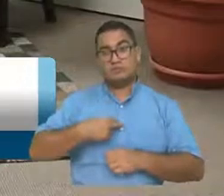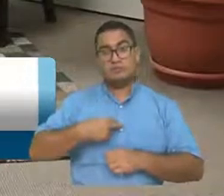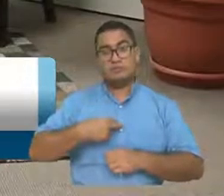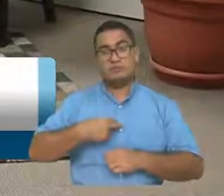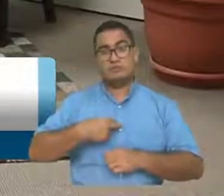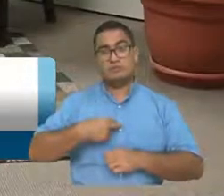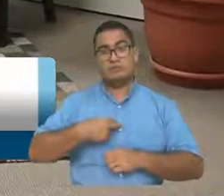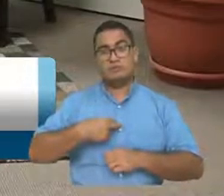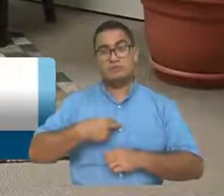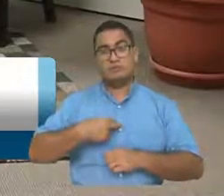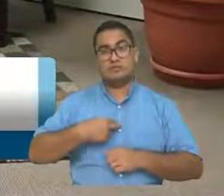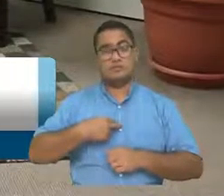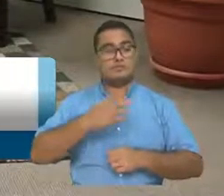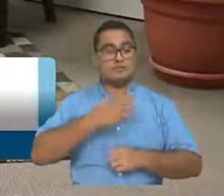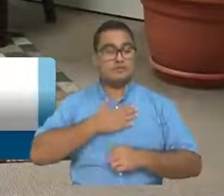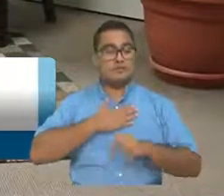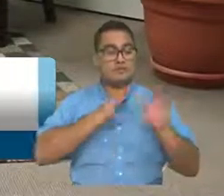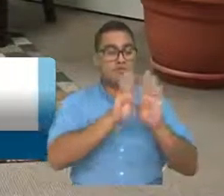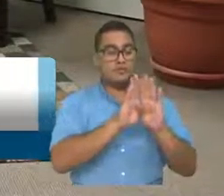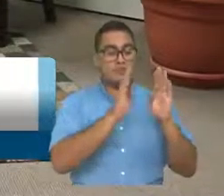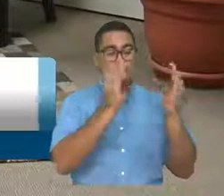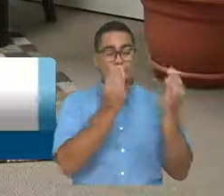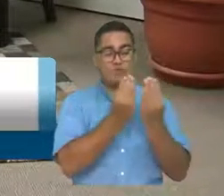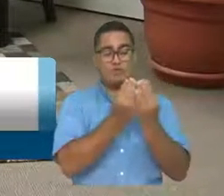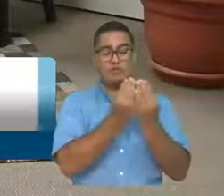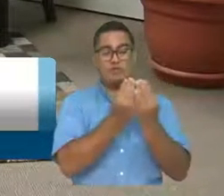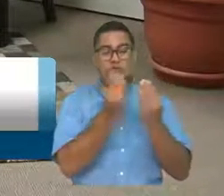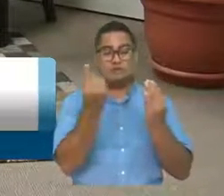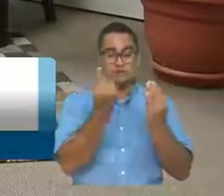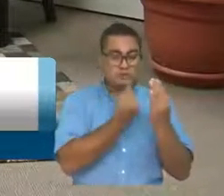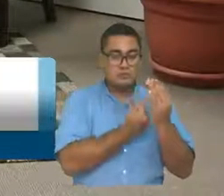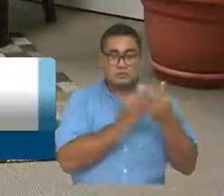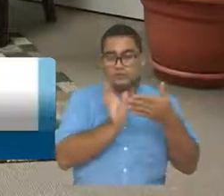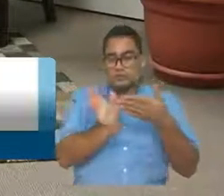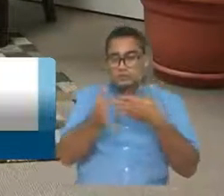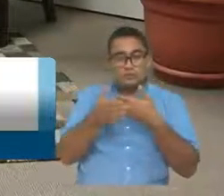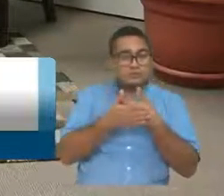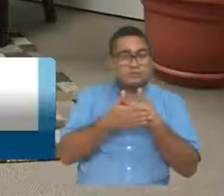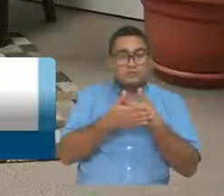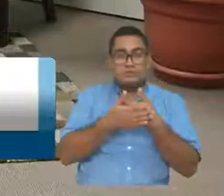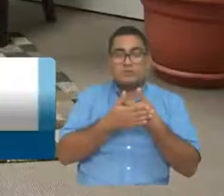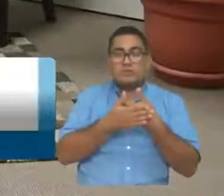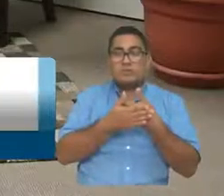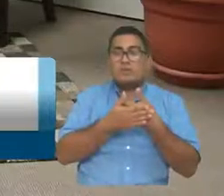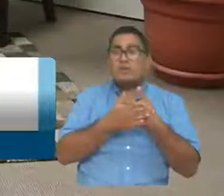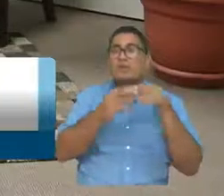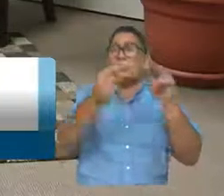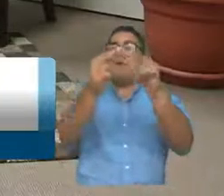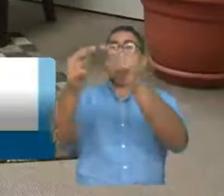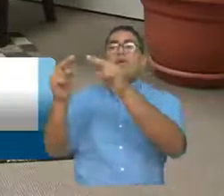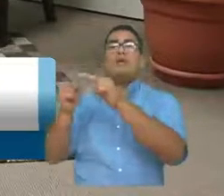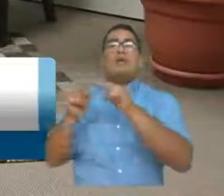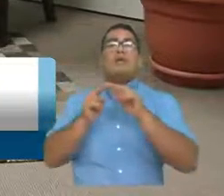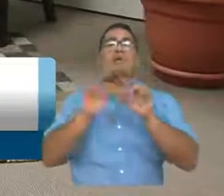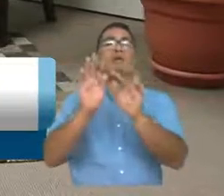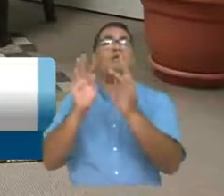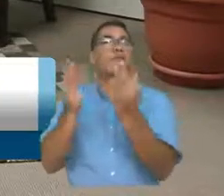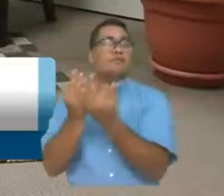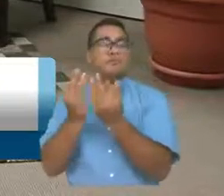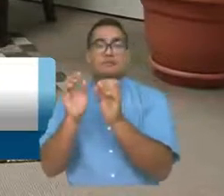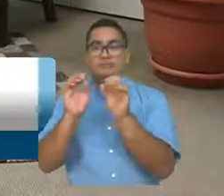sí. Si yo comienzo a tener todos los síntomas del coronavirus, es importantísimo que